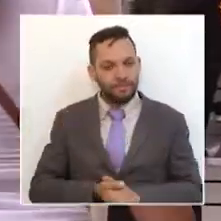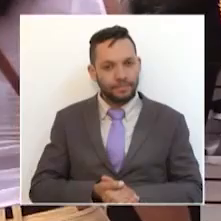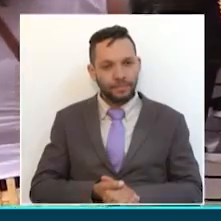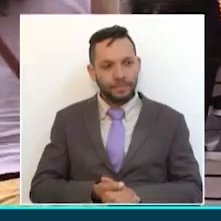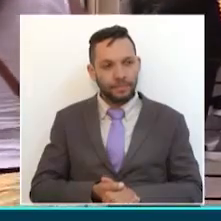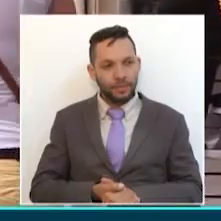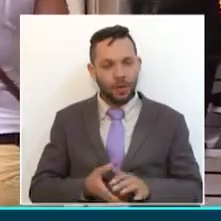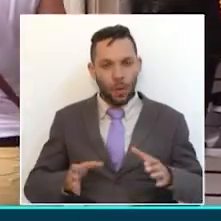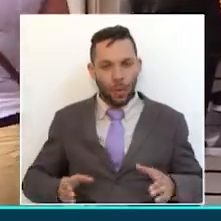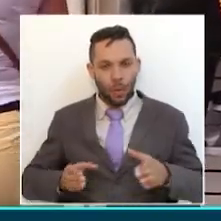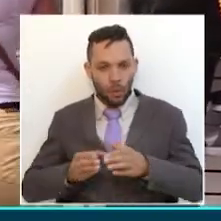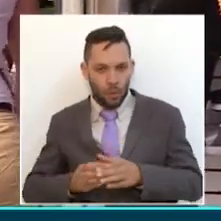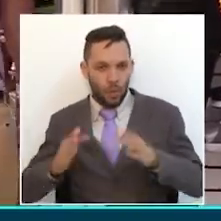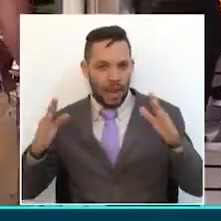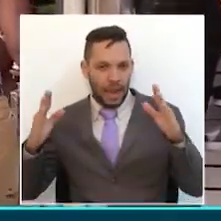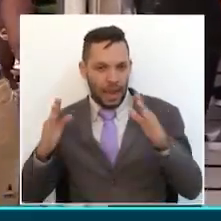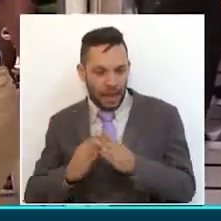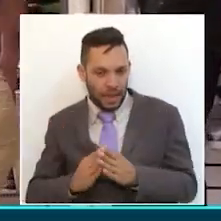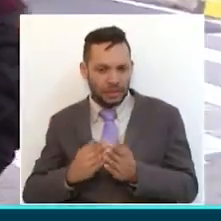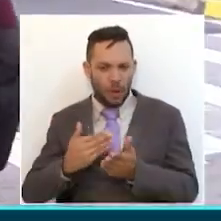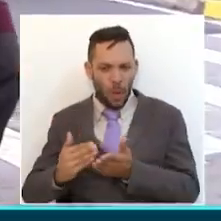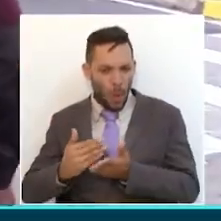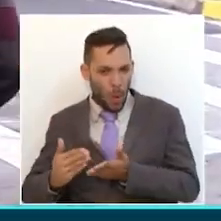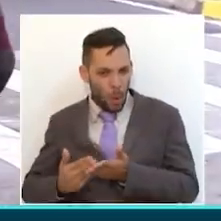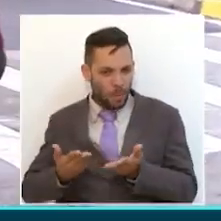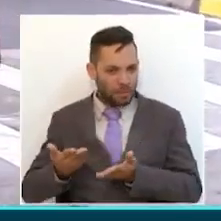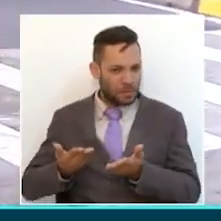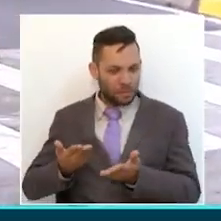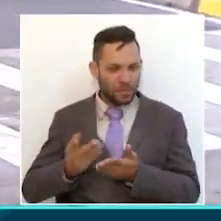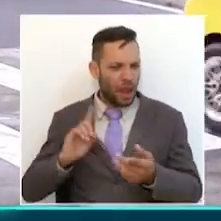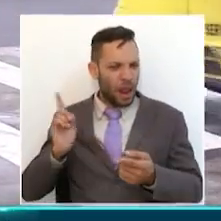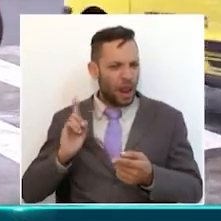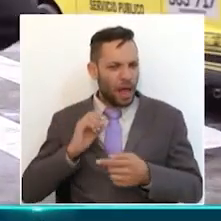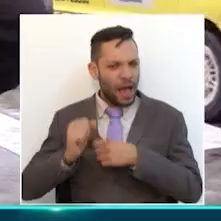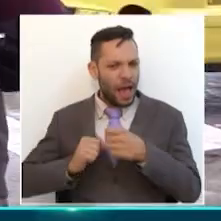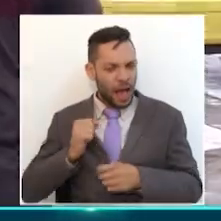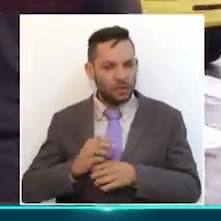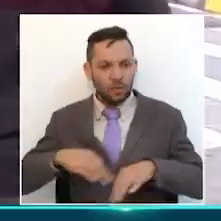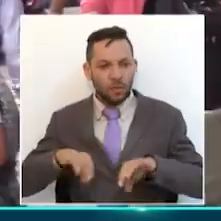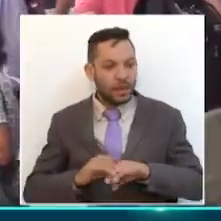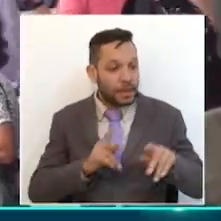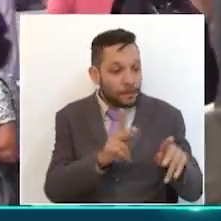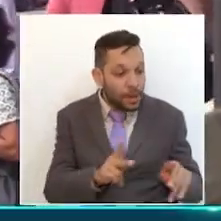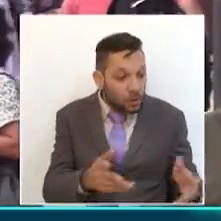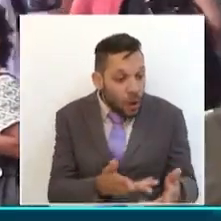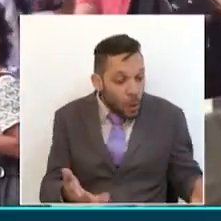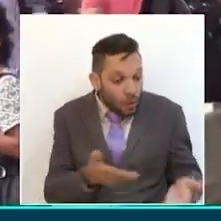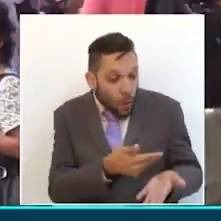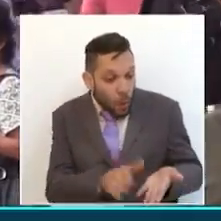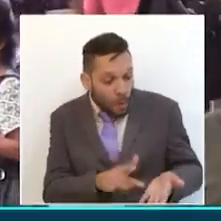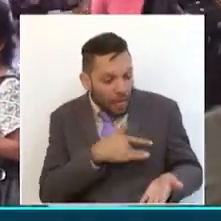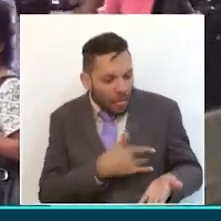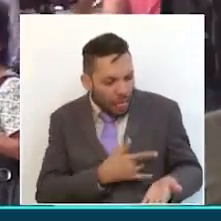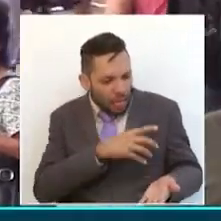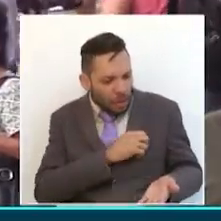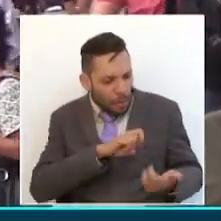Esta dependencia, la Casa del Consumidor en Pereira, cumple varios años en atender los diferentes requerimientos de los risaraldenses y ha logrado